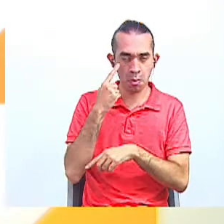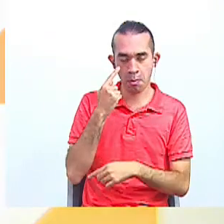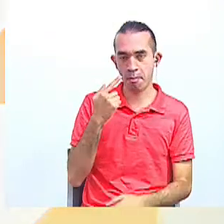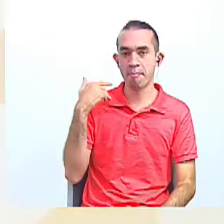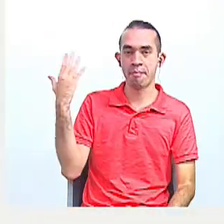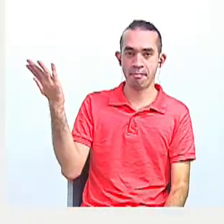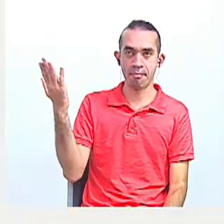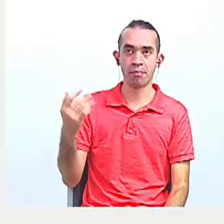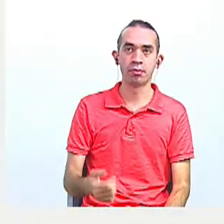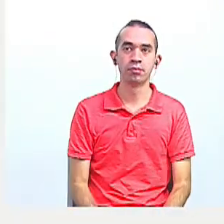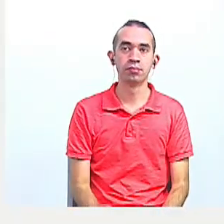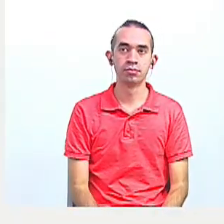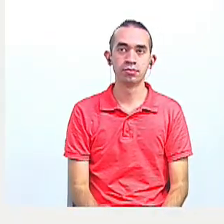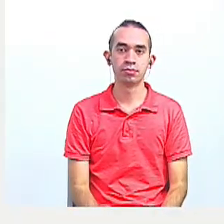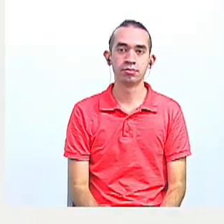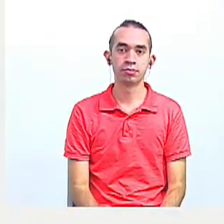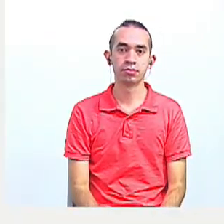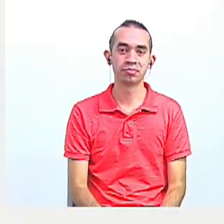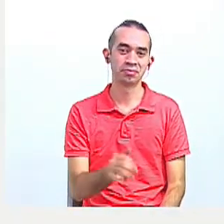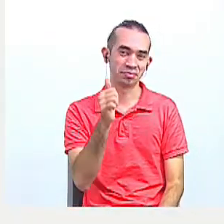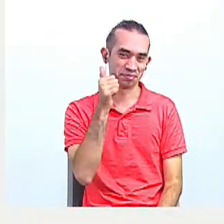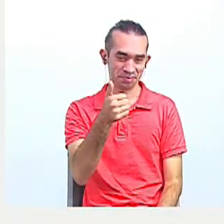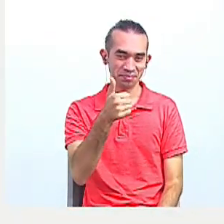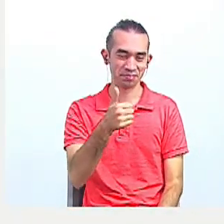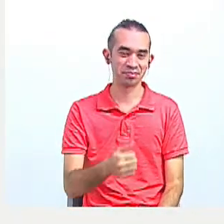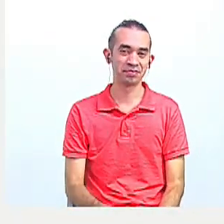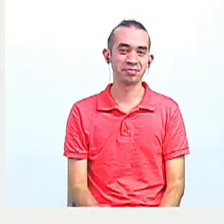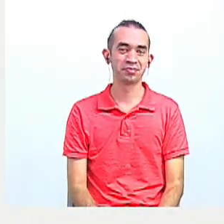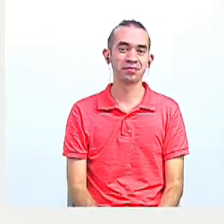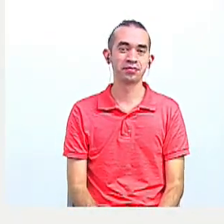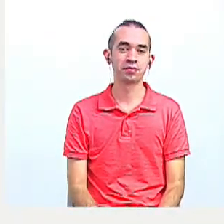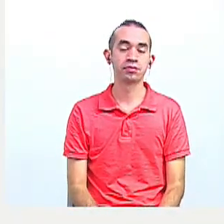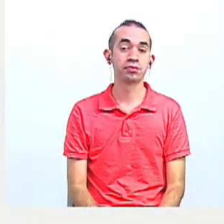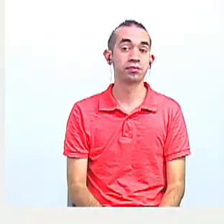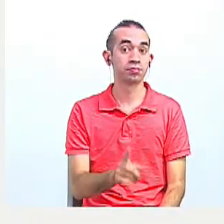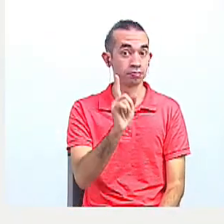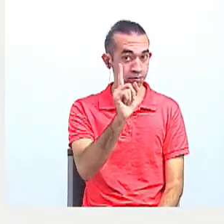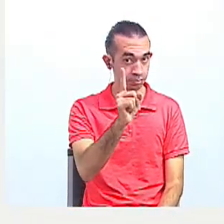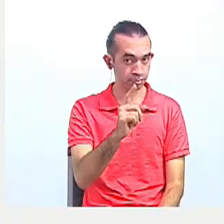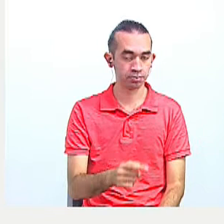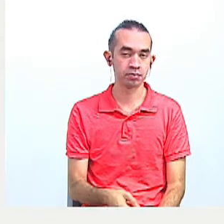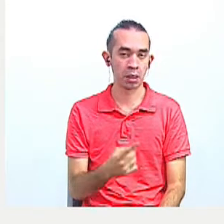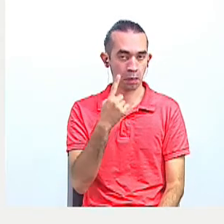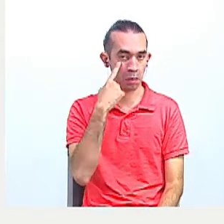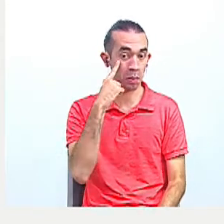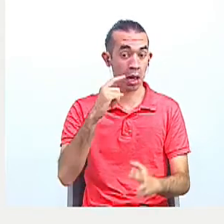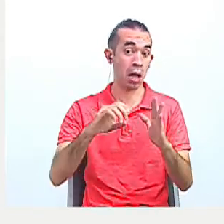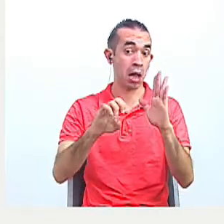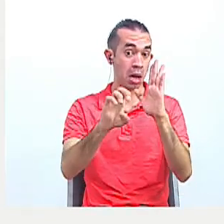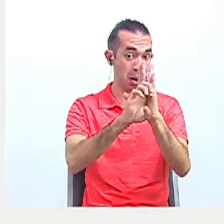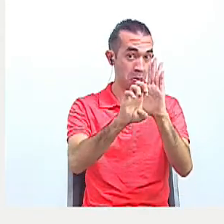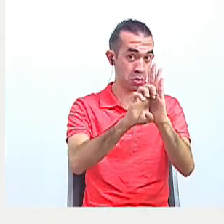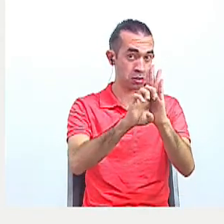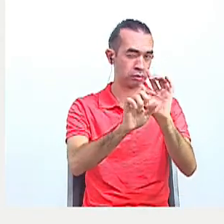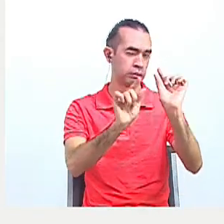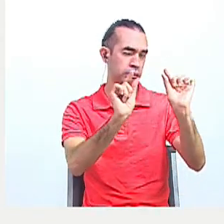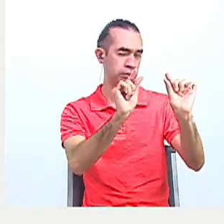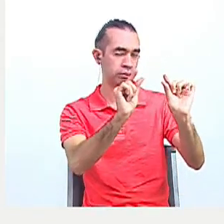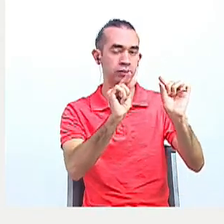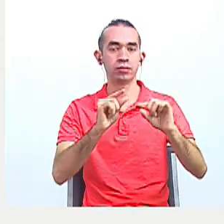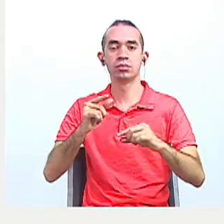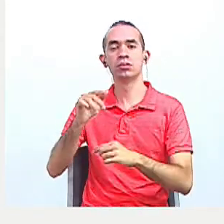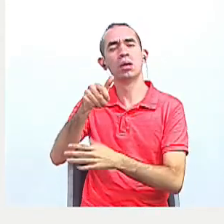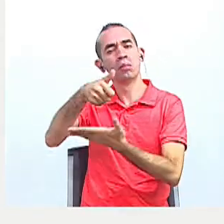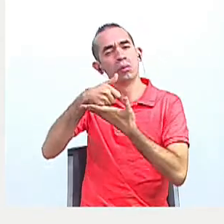Veámoslos. Muy bien. Antes de ver algunos ejemplos, quiero que me ayuden a